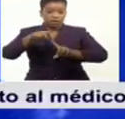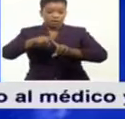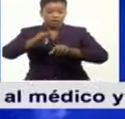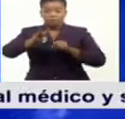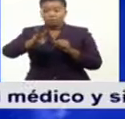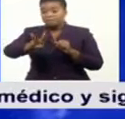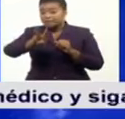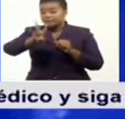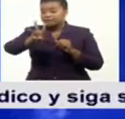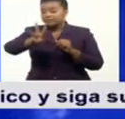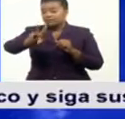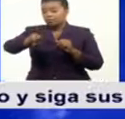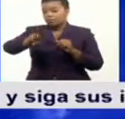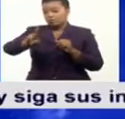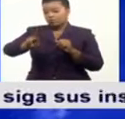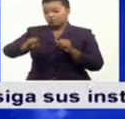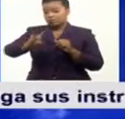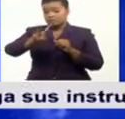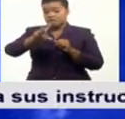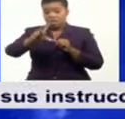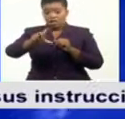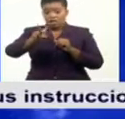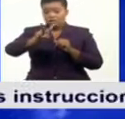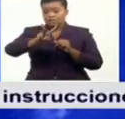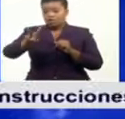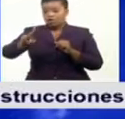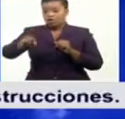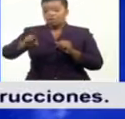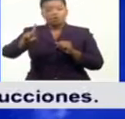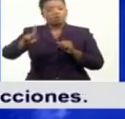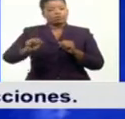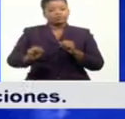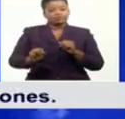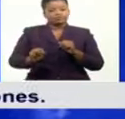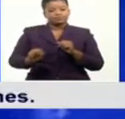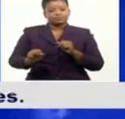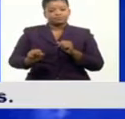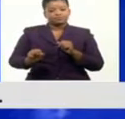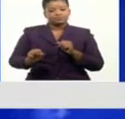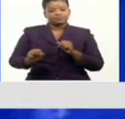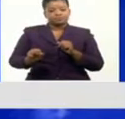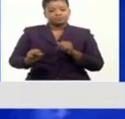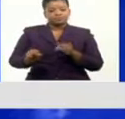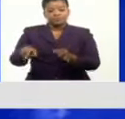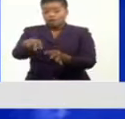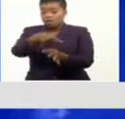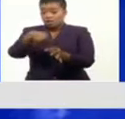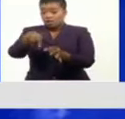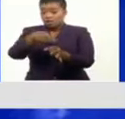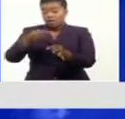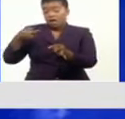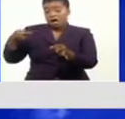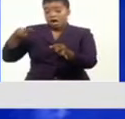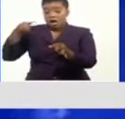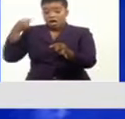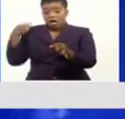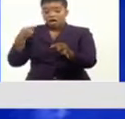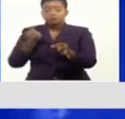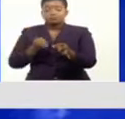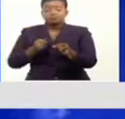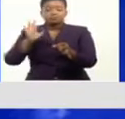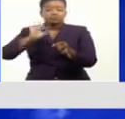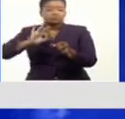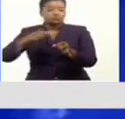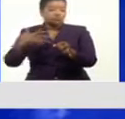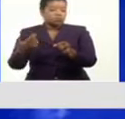23,1, Villa Clara con 22,1 y el municipio especial en el día de ayer con una tasa en los